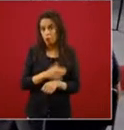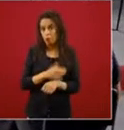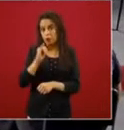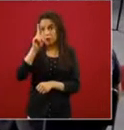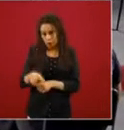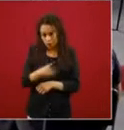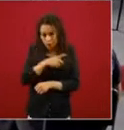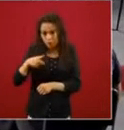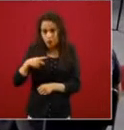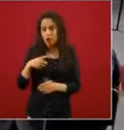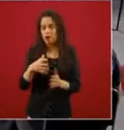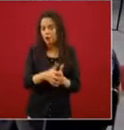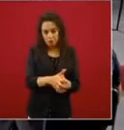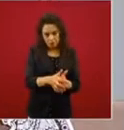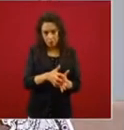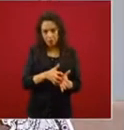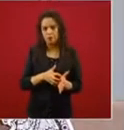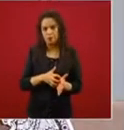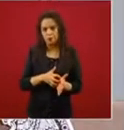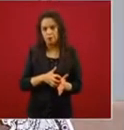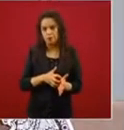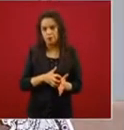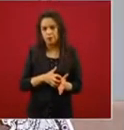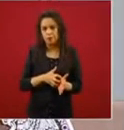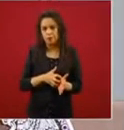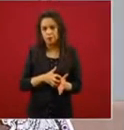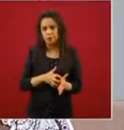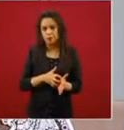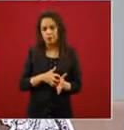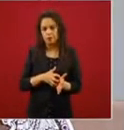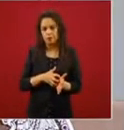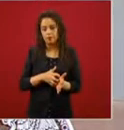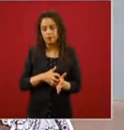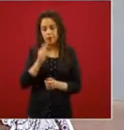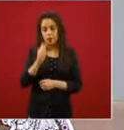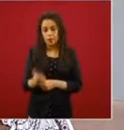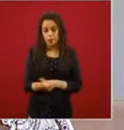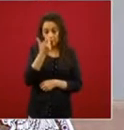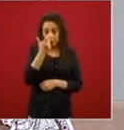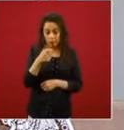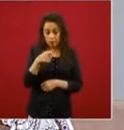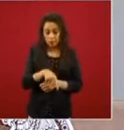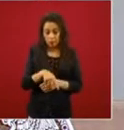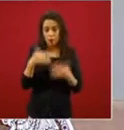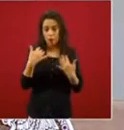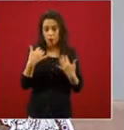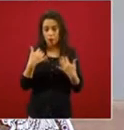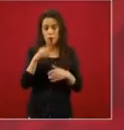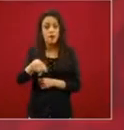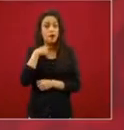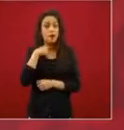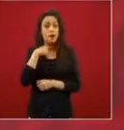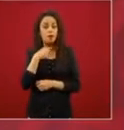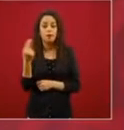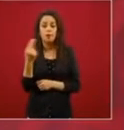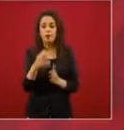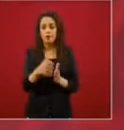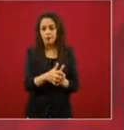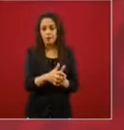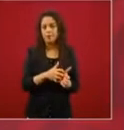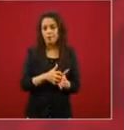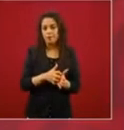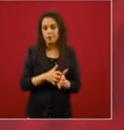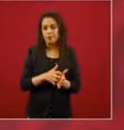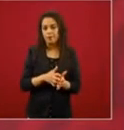y se estira el presupuesto familiar, sobre todo las